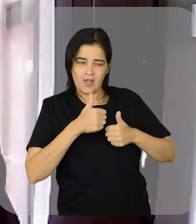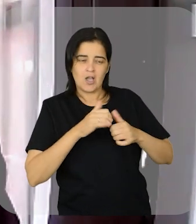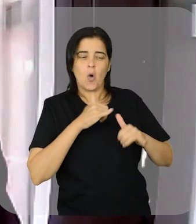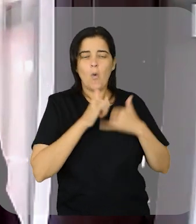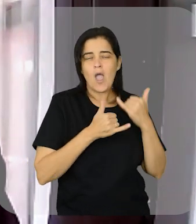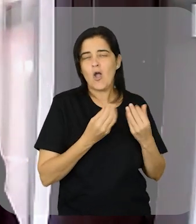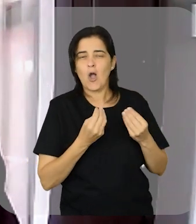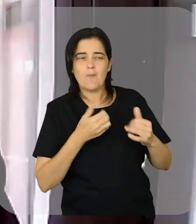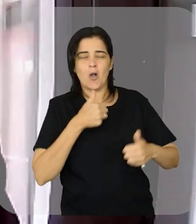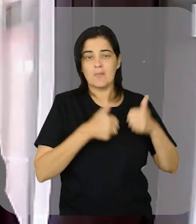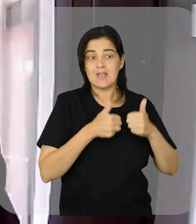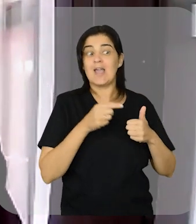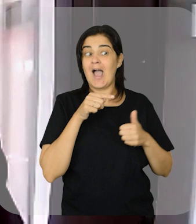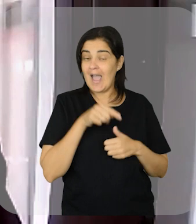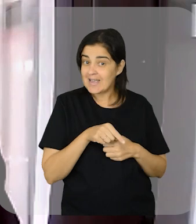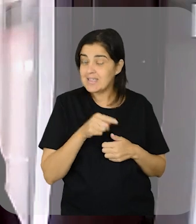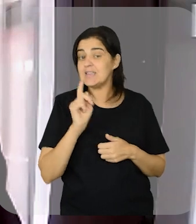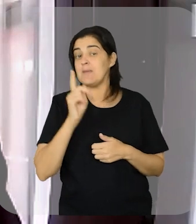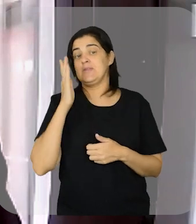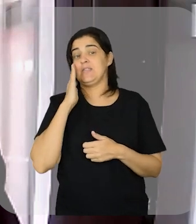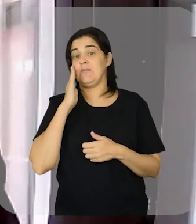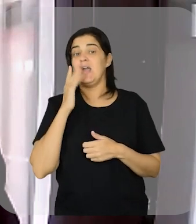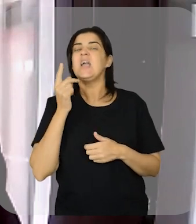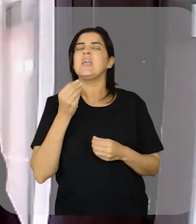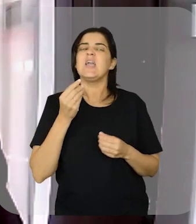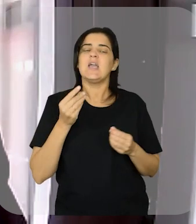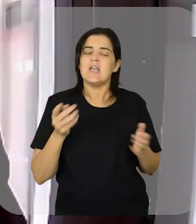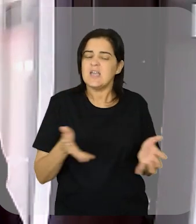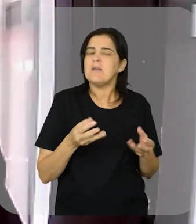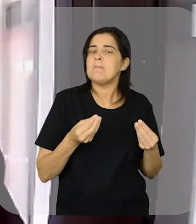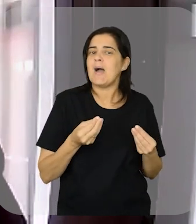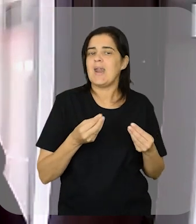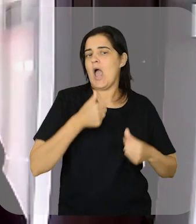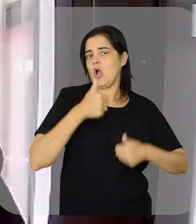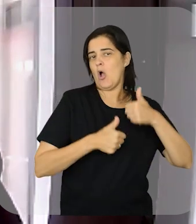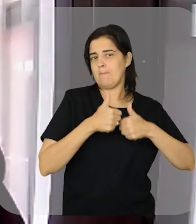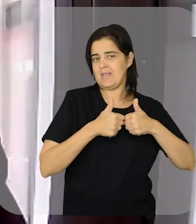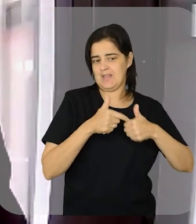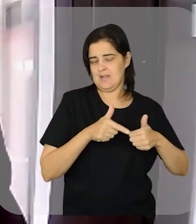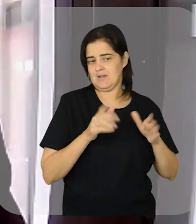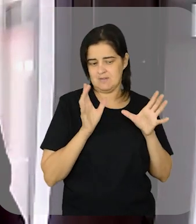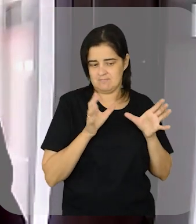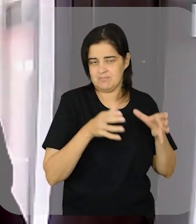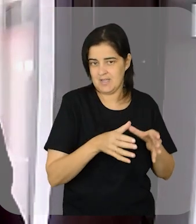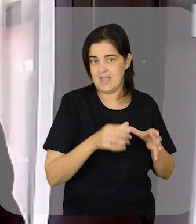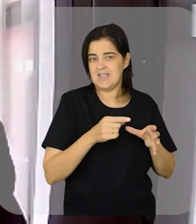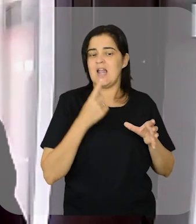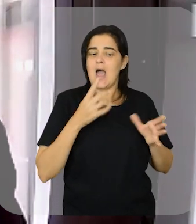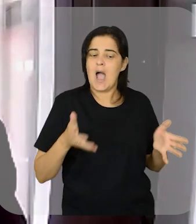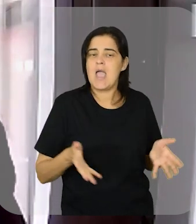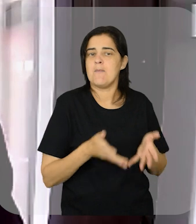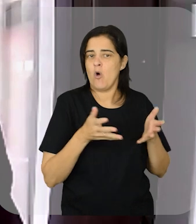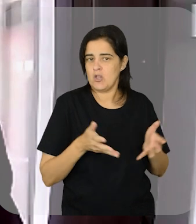tener claro que la motivación ahí es el competir y es un constructo de la